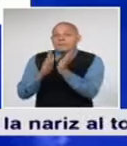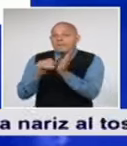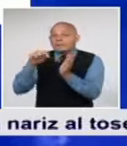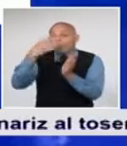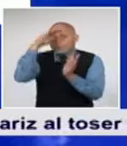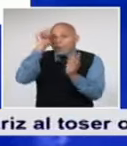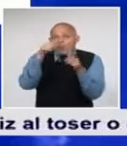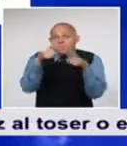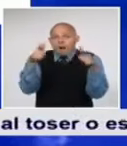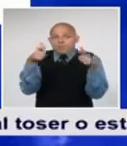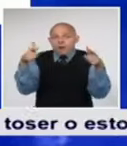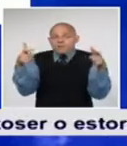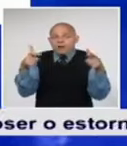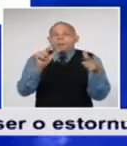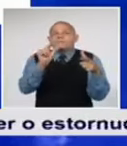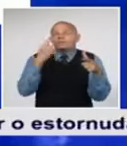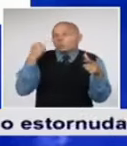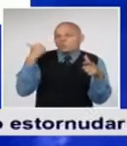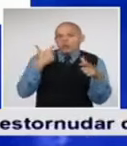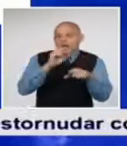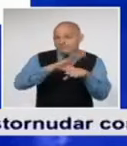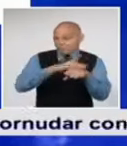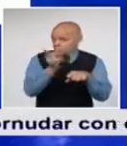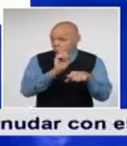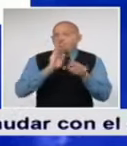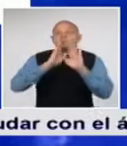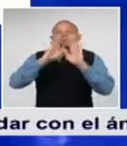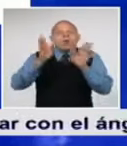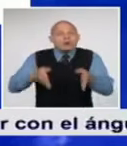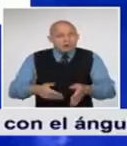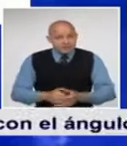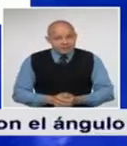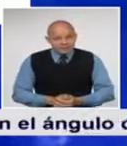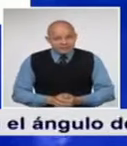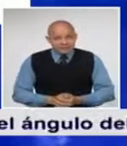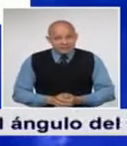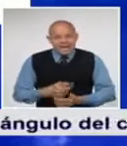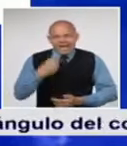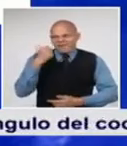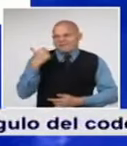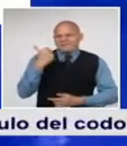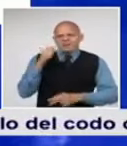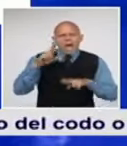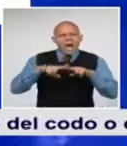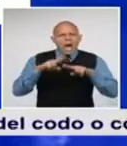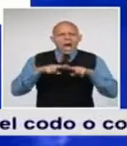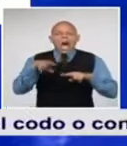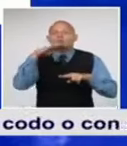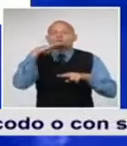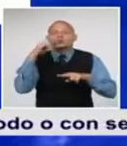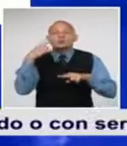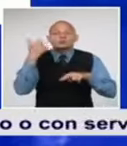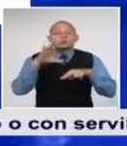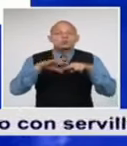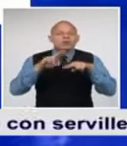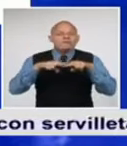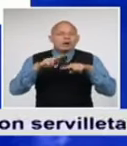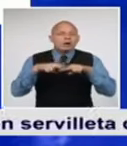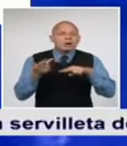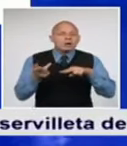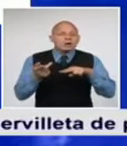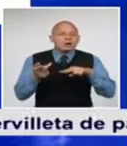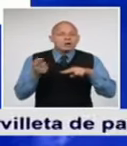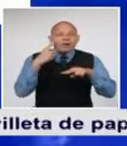se destaca La Habana con un número de casos también